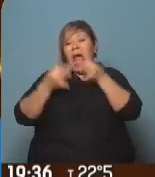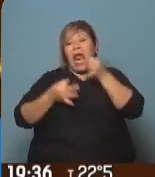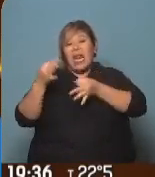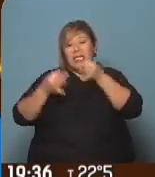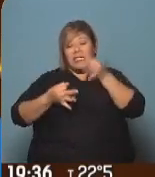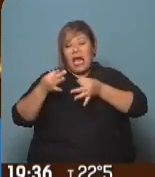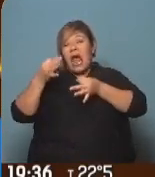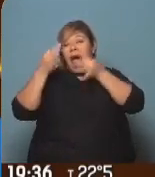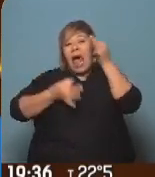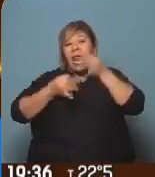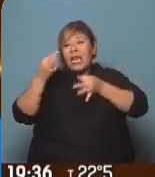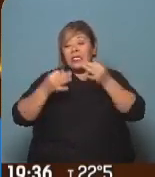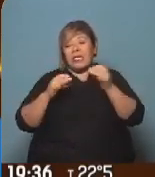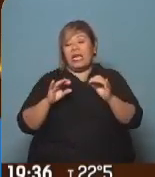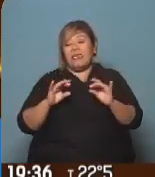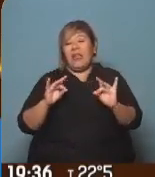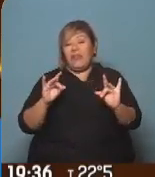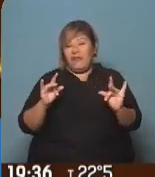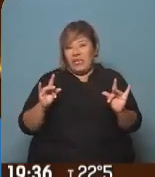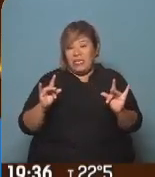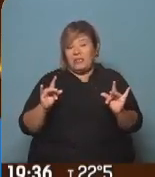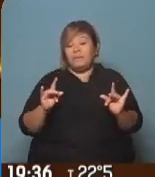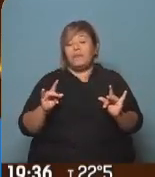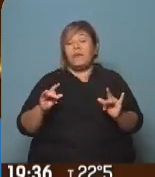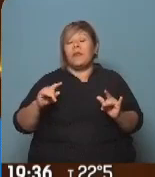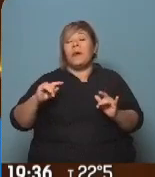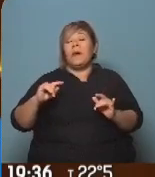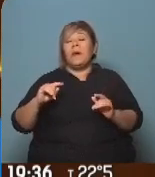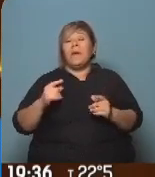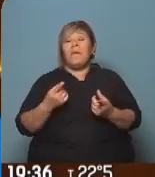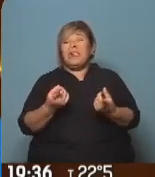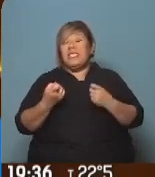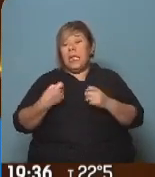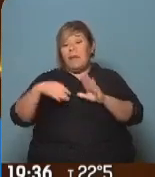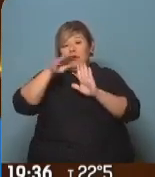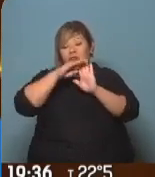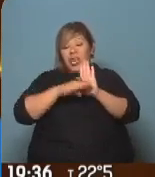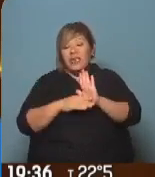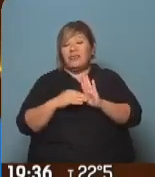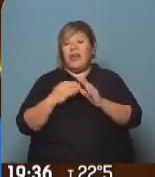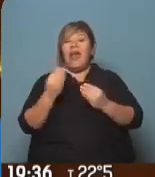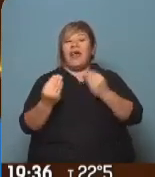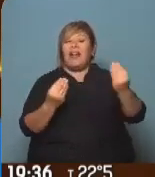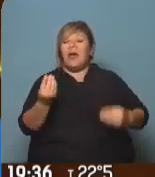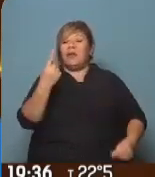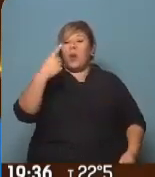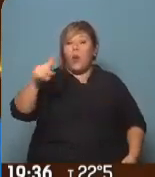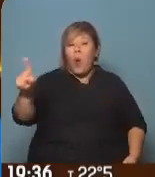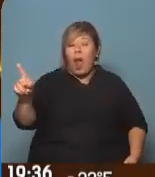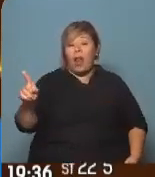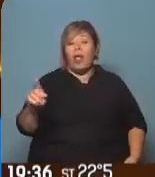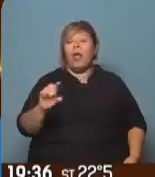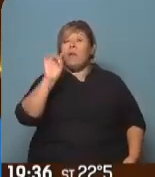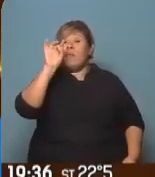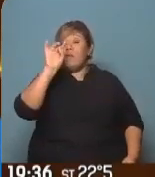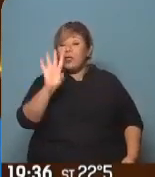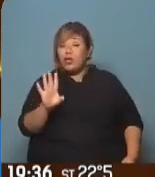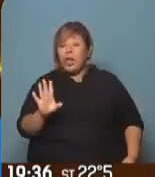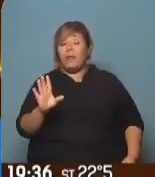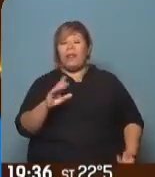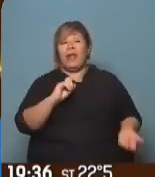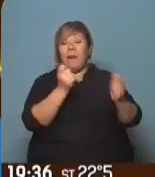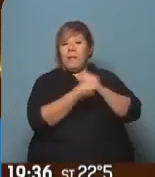un análisis sin saber todavía cómo se va a configurar el mapa, ni en la oposición ni en el oficialismo, porque todavía sigue dando vueltas